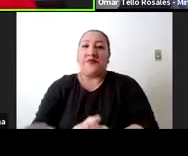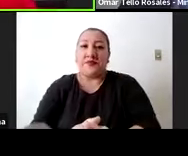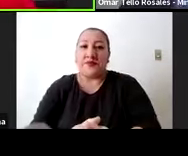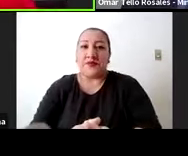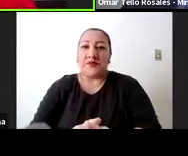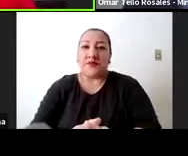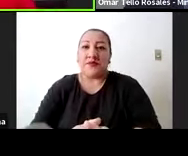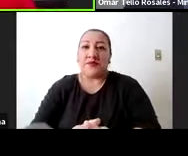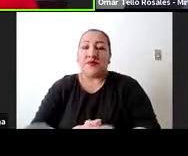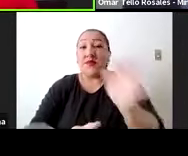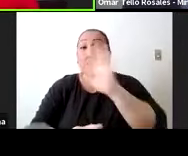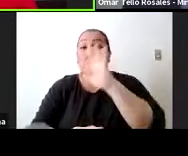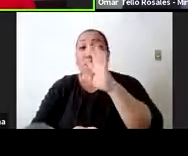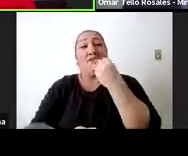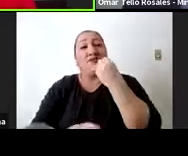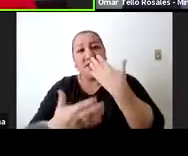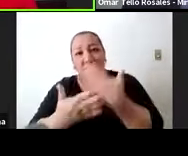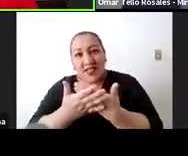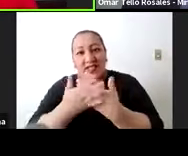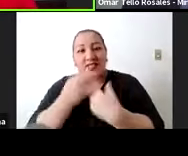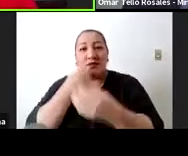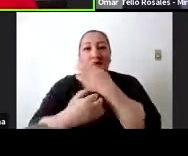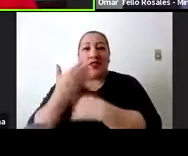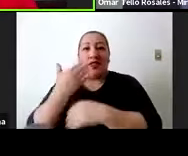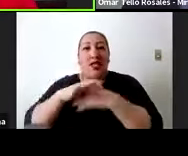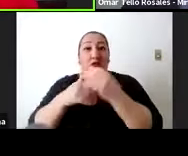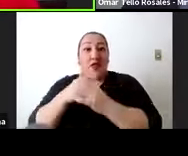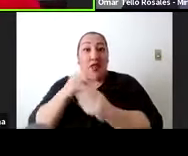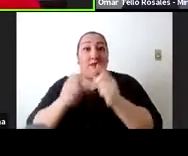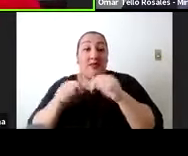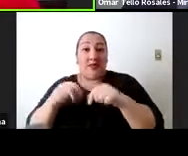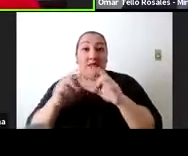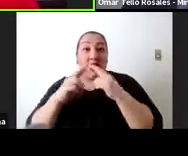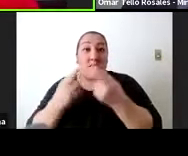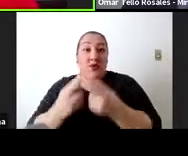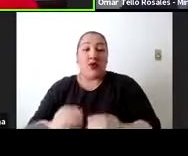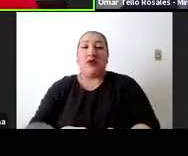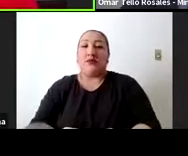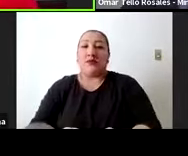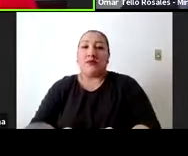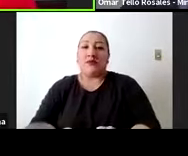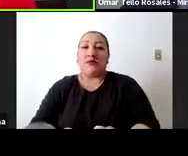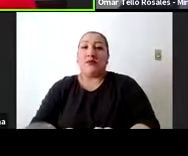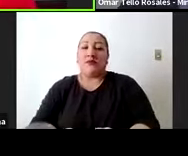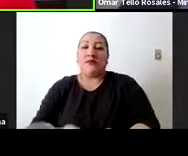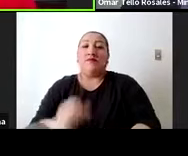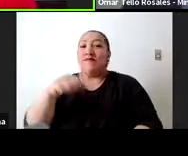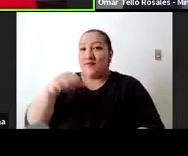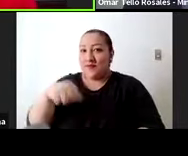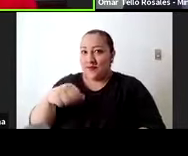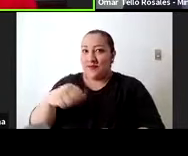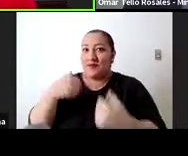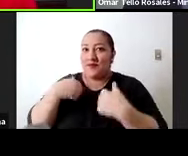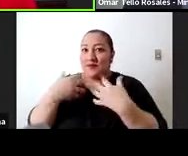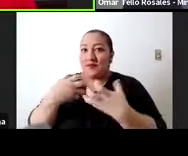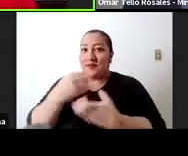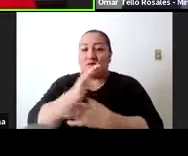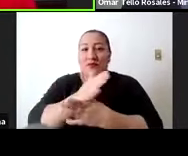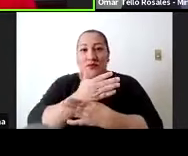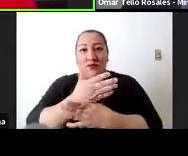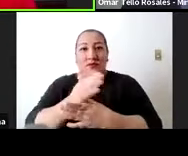Muchísimas gracias. Muy buenos días a todos los participantes de este webinar. Efectivamente, en esta oportunidad queremos compartir